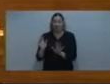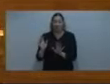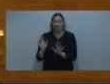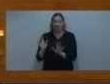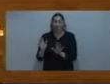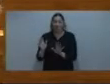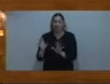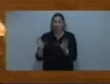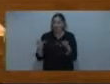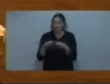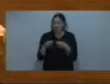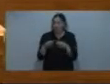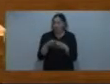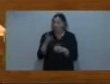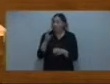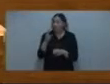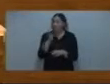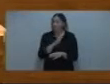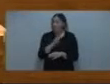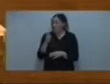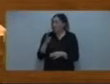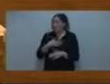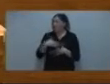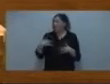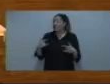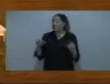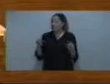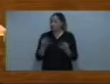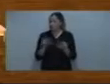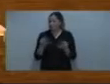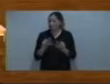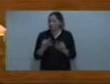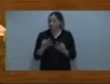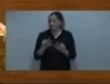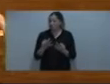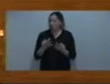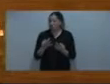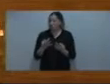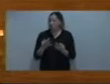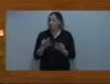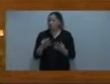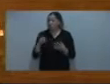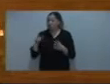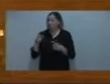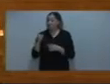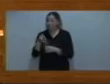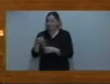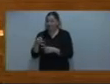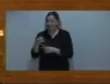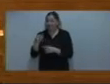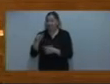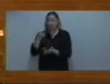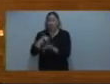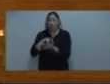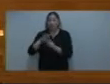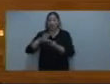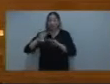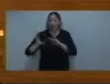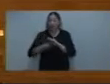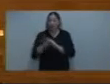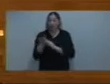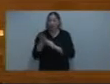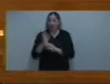En el Grupo Parlamentario Popular, lo que queremos es acertar. De ahí que hayamos presentado una enmienda de